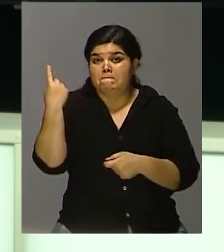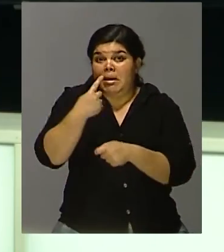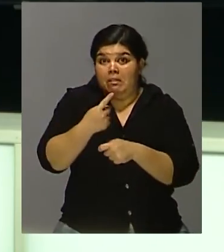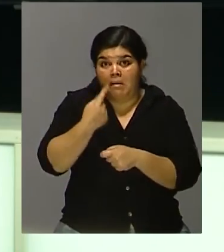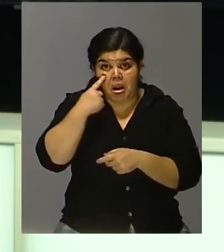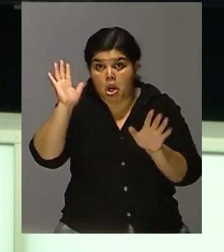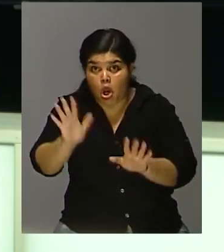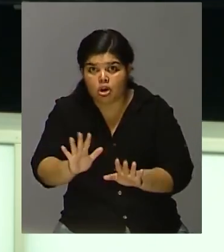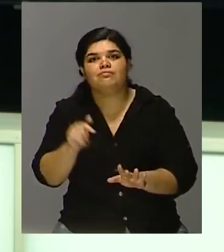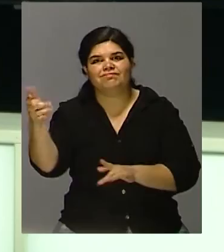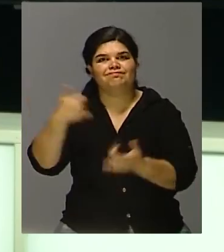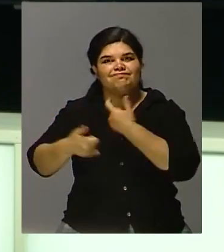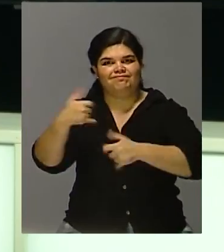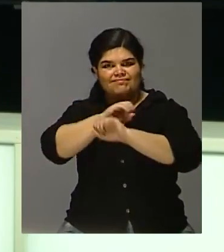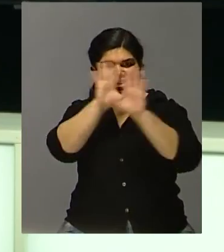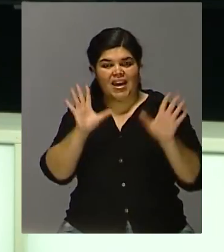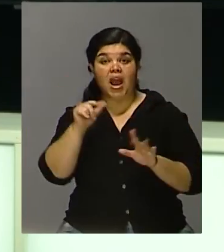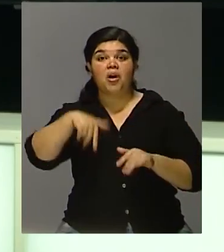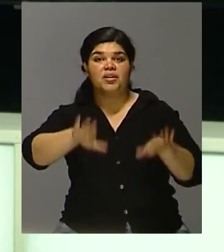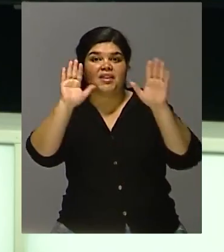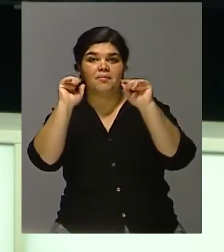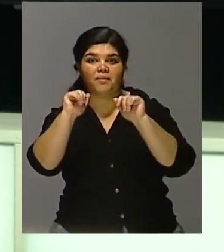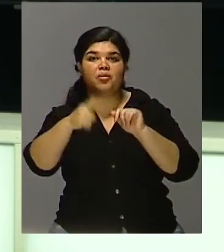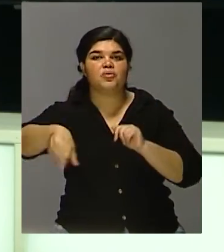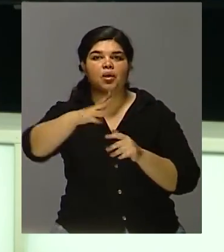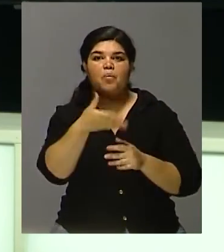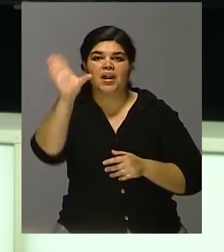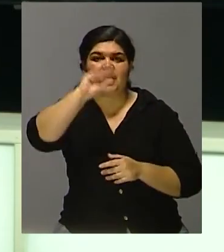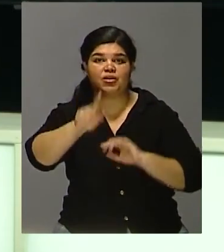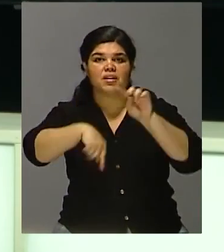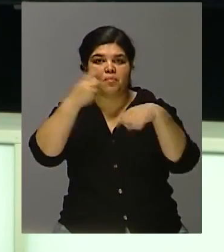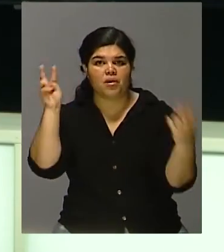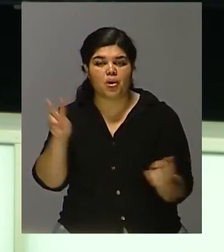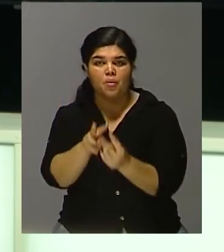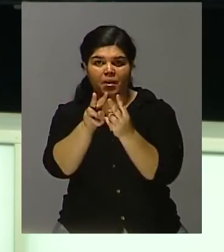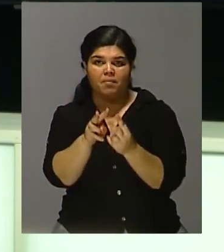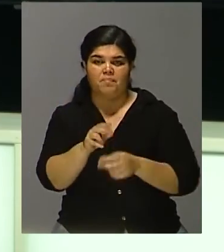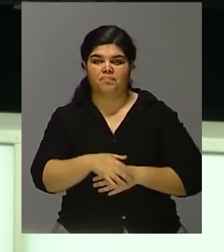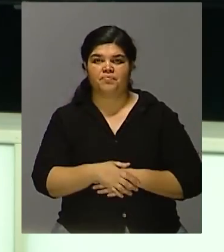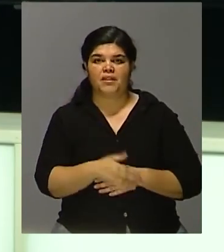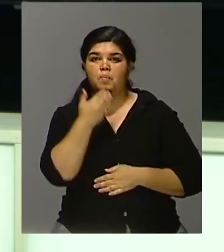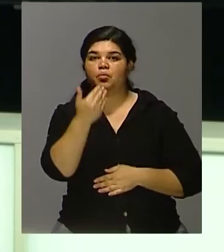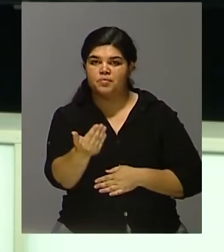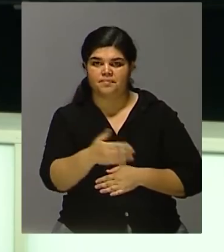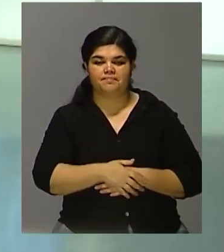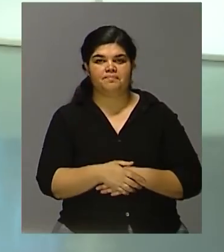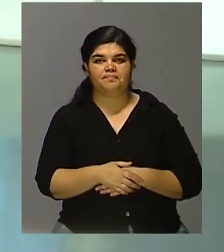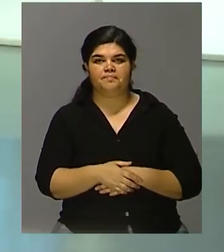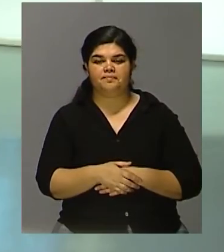principiantes en esto. Nos despedimos, les deseamos a ustedes que tengan muy buenas noches, será hasta la próxima edición de Chat Económico. Muchas gracias.